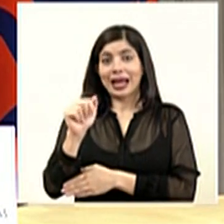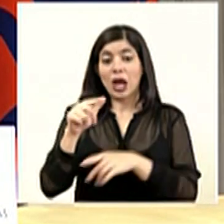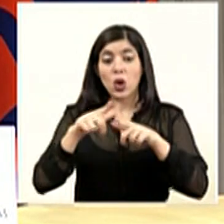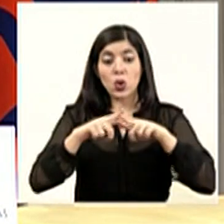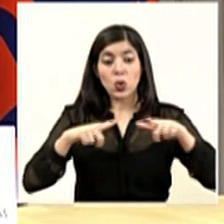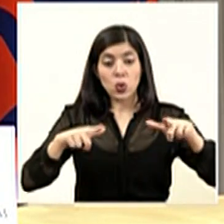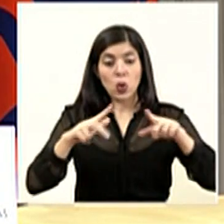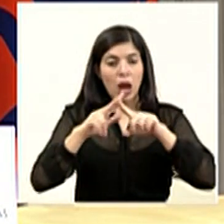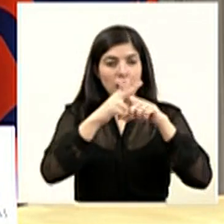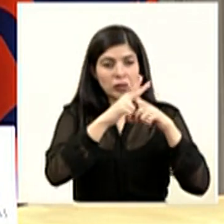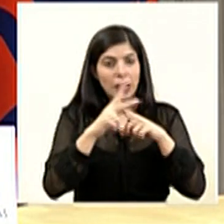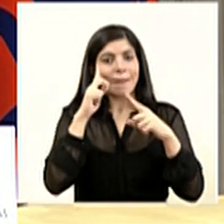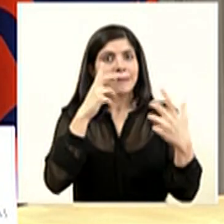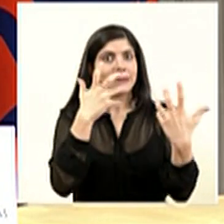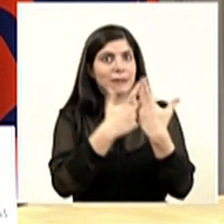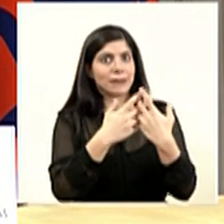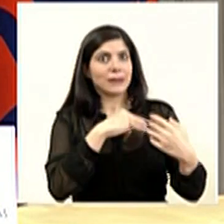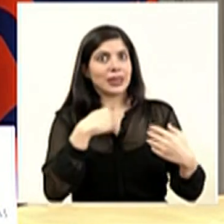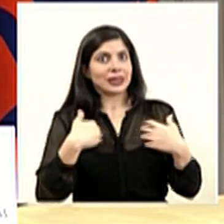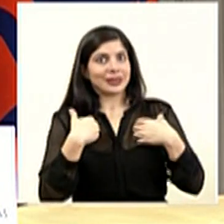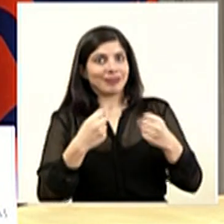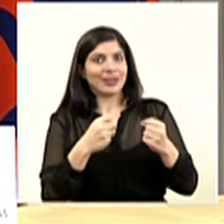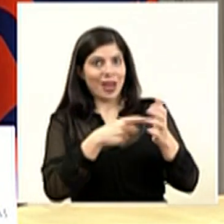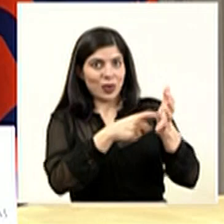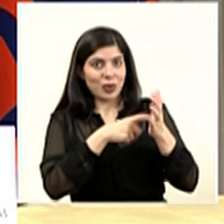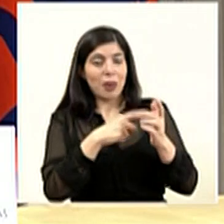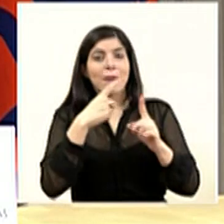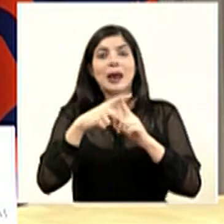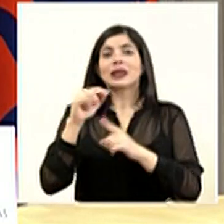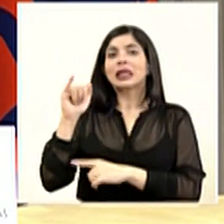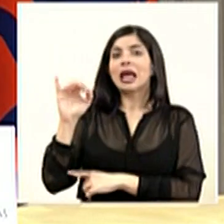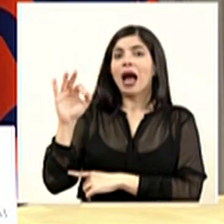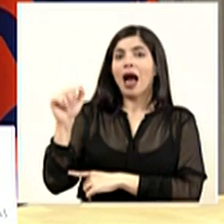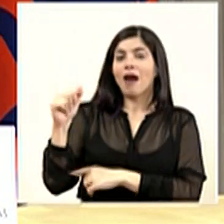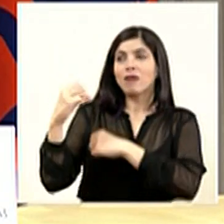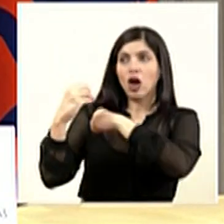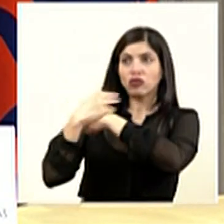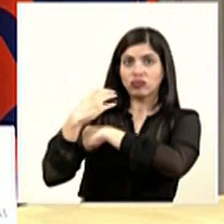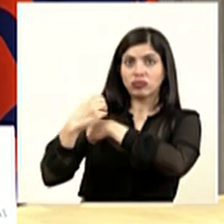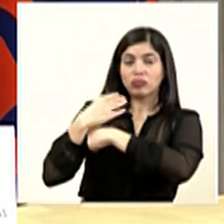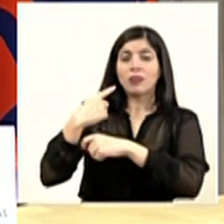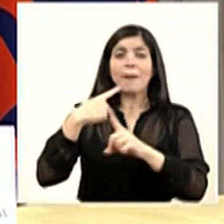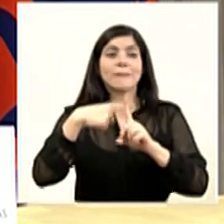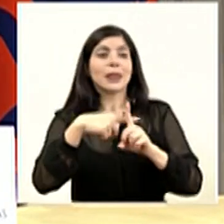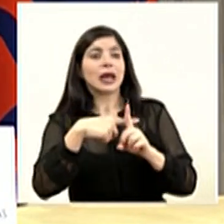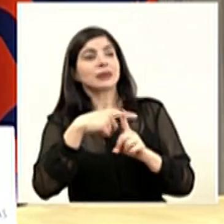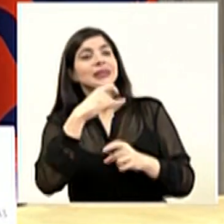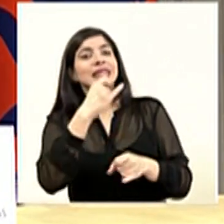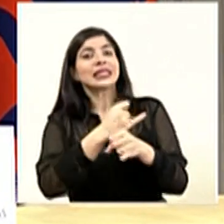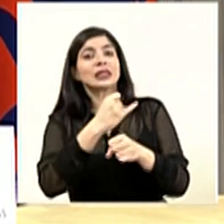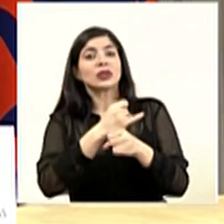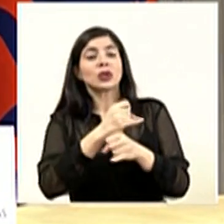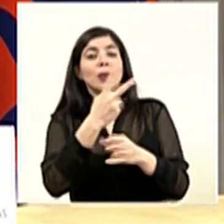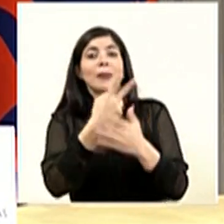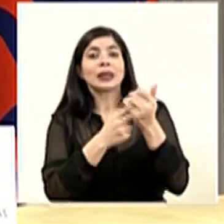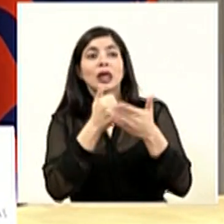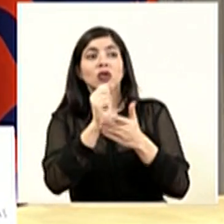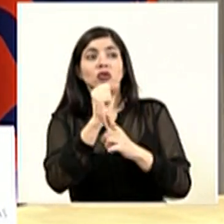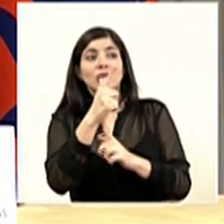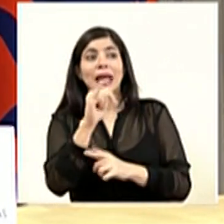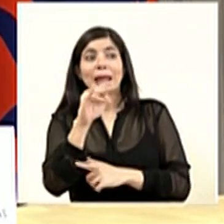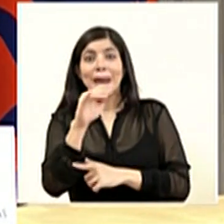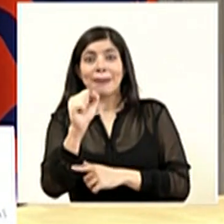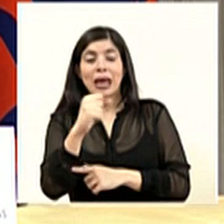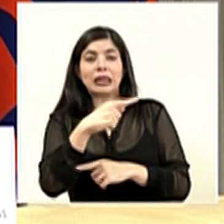todas las normas de salud, con la asesoría del IAFA también y del Instituto Mixto de Ayuda Social,